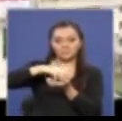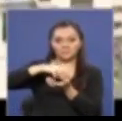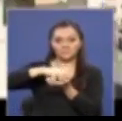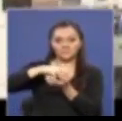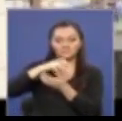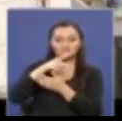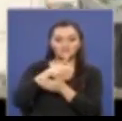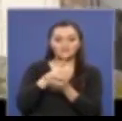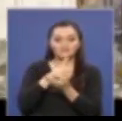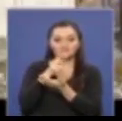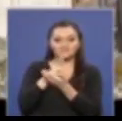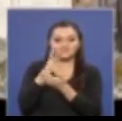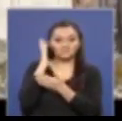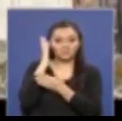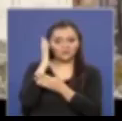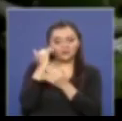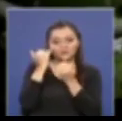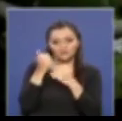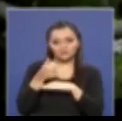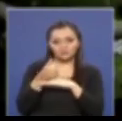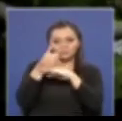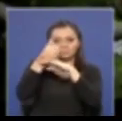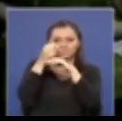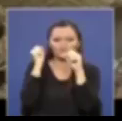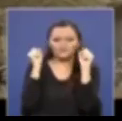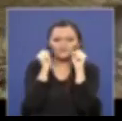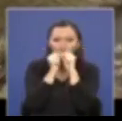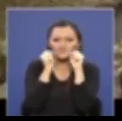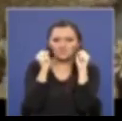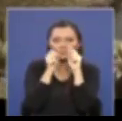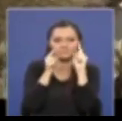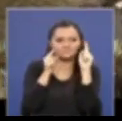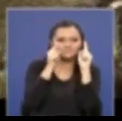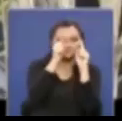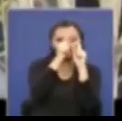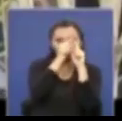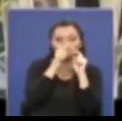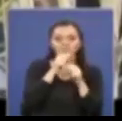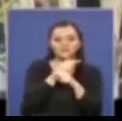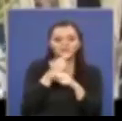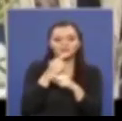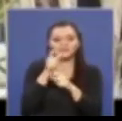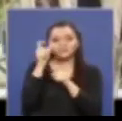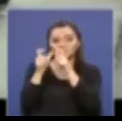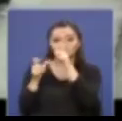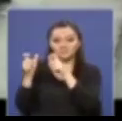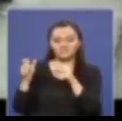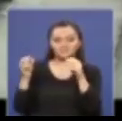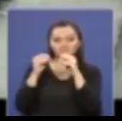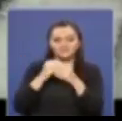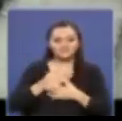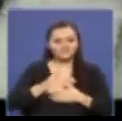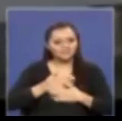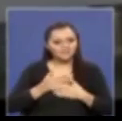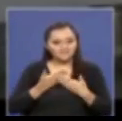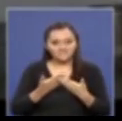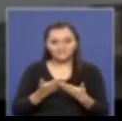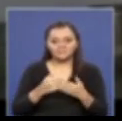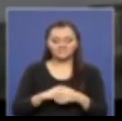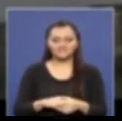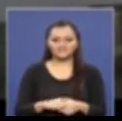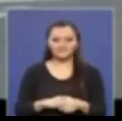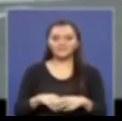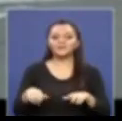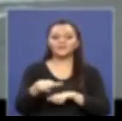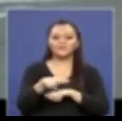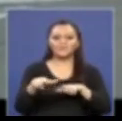más alta del Ecuador, por lo que tiene un clima frío, mismo que contrasta con la calidez y alegría de su gente. Su